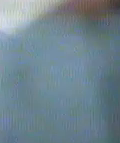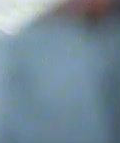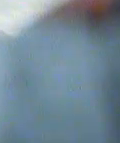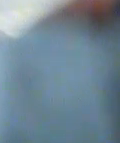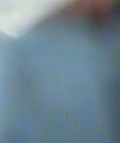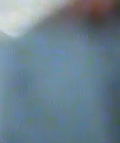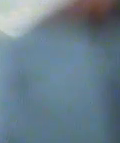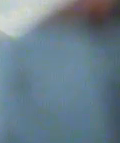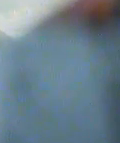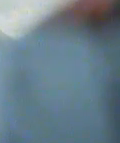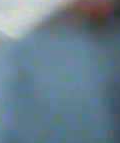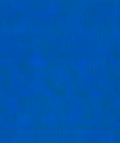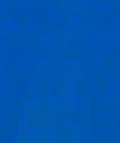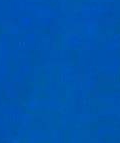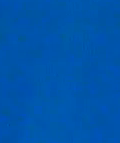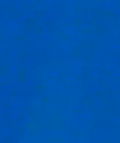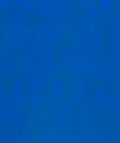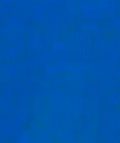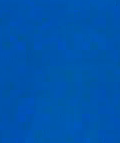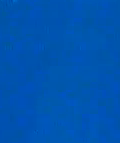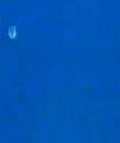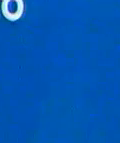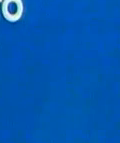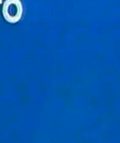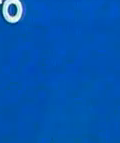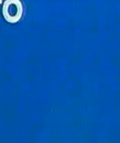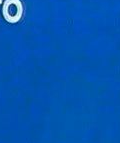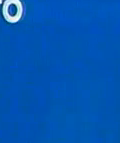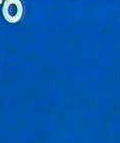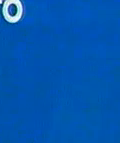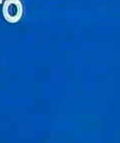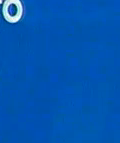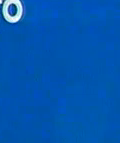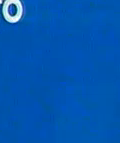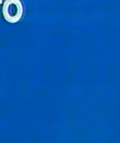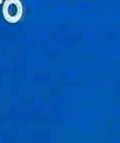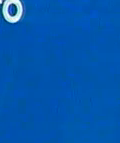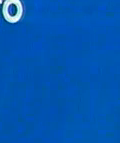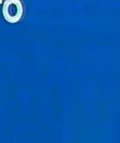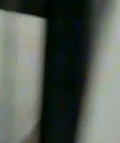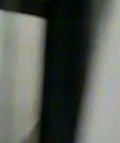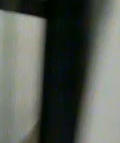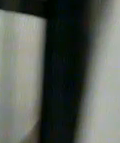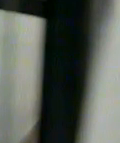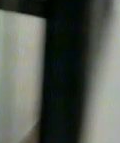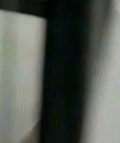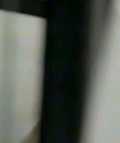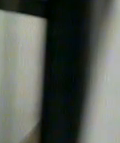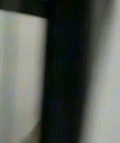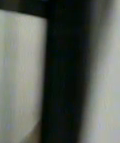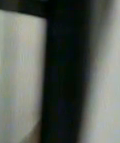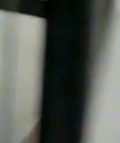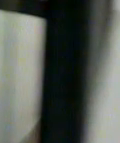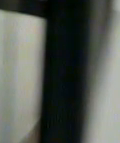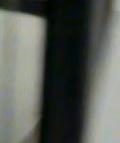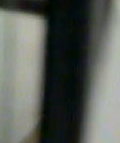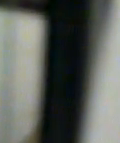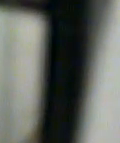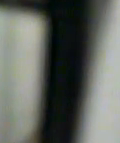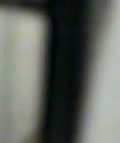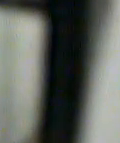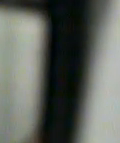día. Solo tienes que registrar una cuenta bancaria o una tarjeta de crédito y listo. Tu IES y el de tus empleados se pagarán